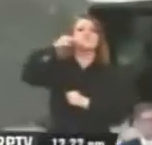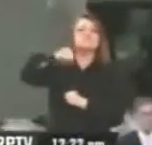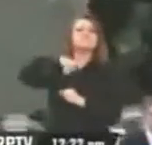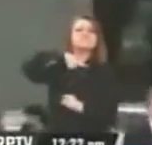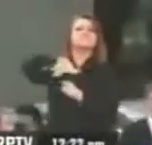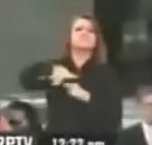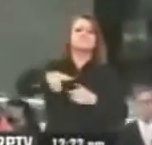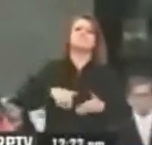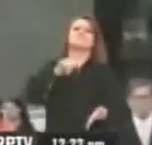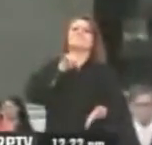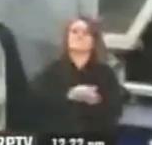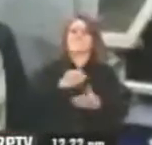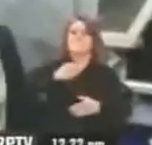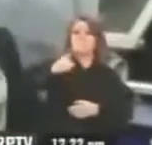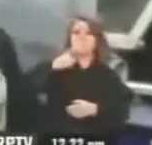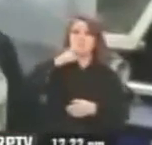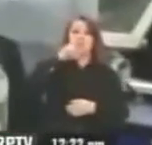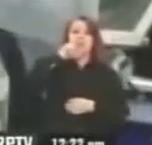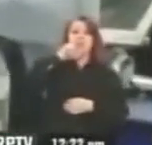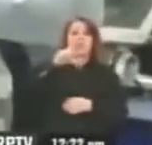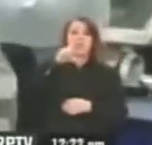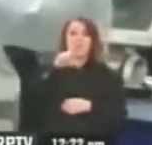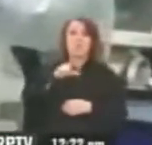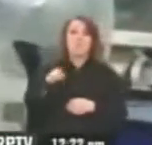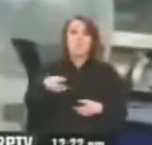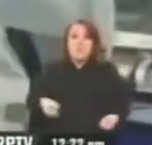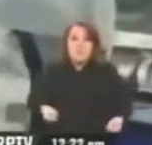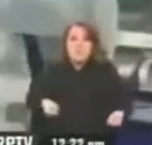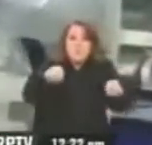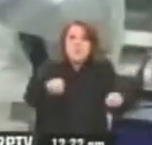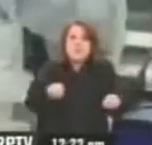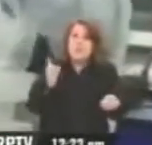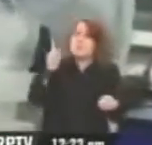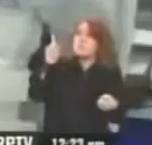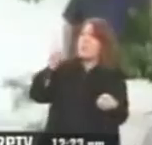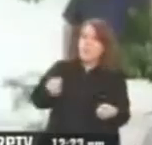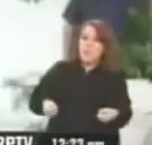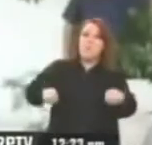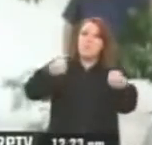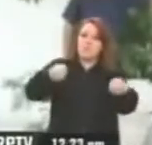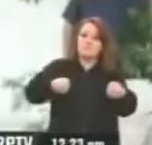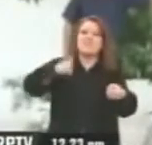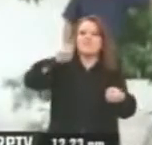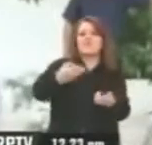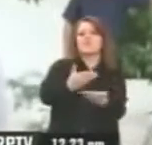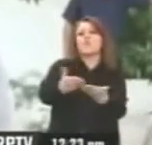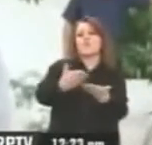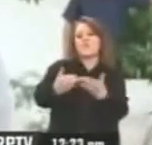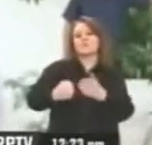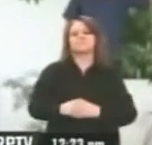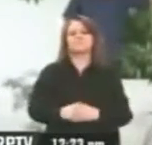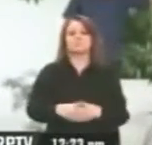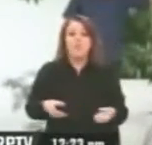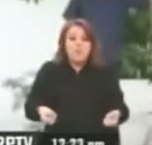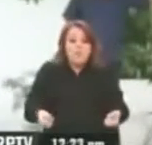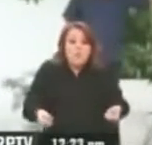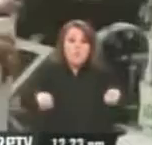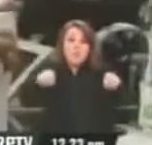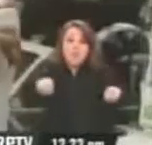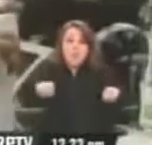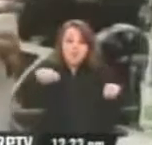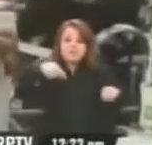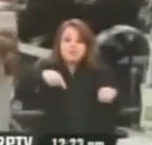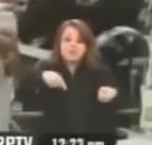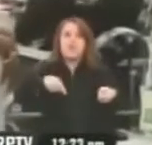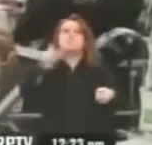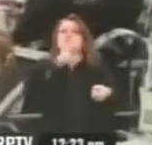del 1 de julio, empezarán a cobrar esas bolsas plásticas. Si se usan las bolsas plásticas